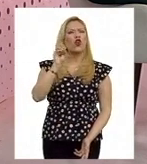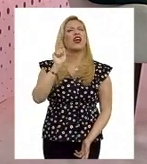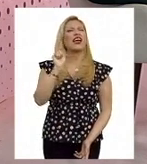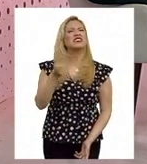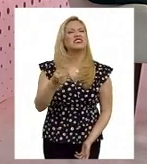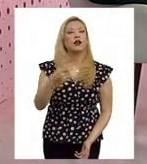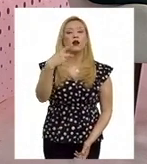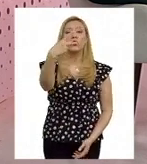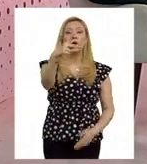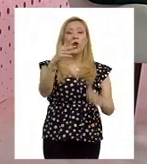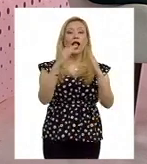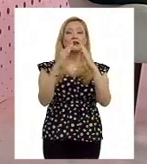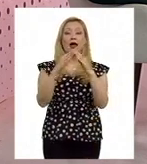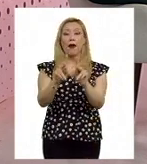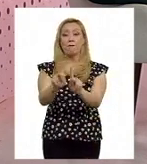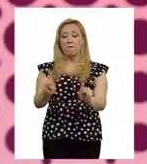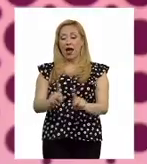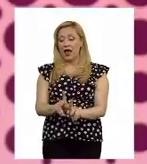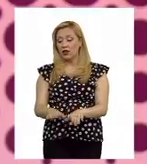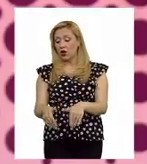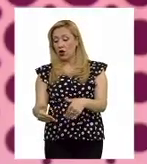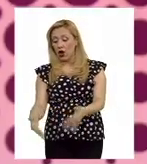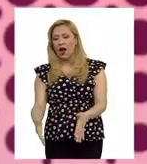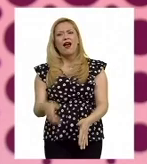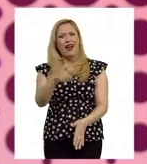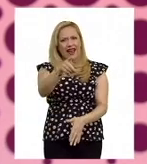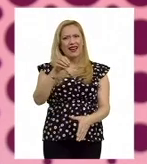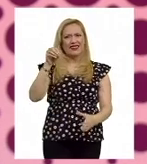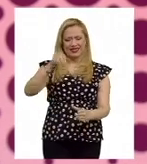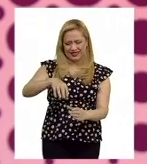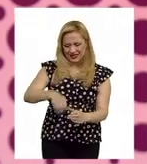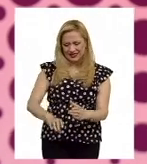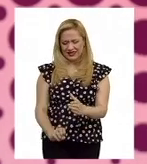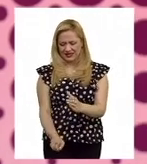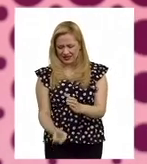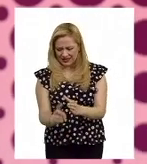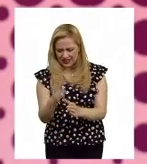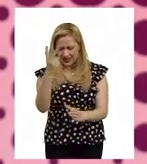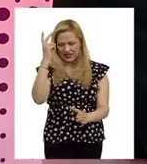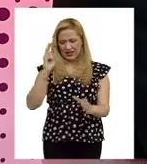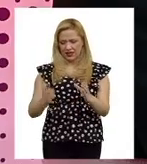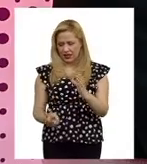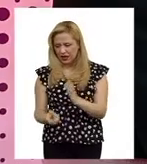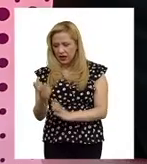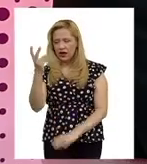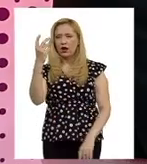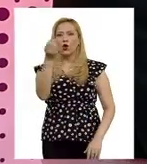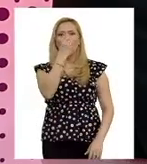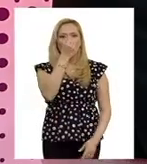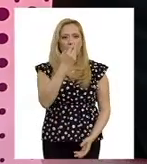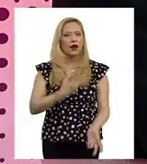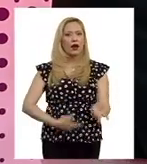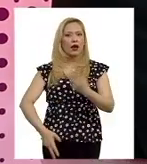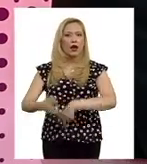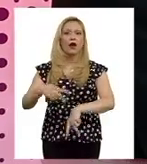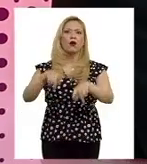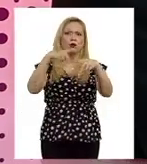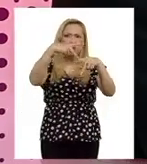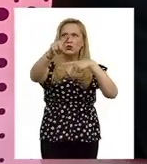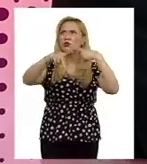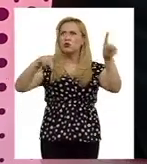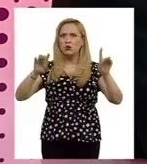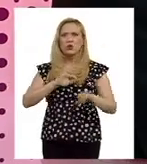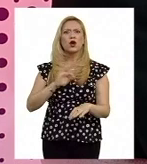estas políticas de atenderlos de manera local, de atender las demandas de manera local.